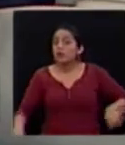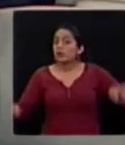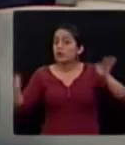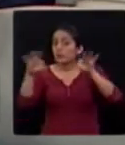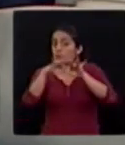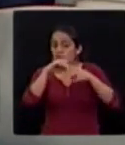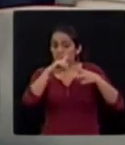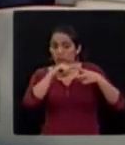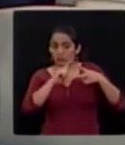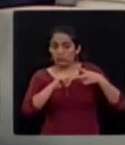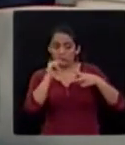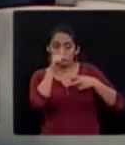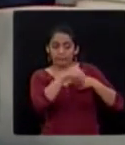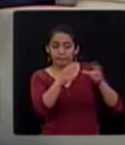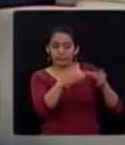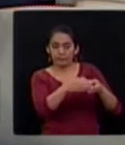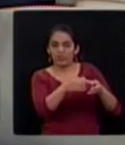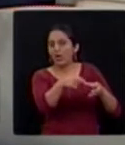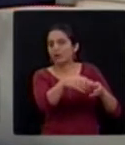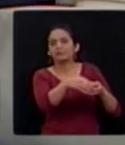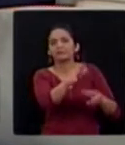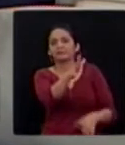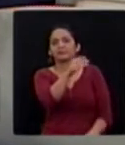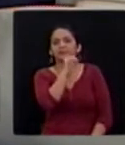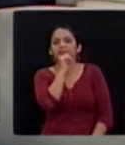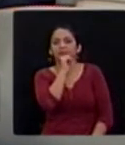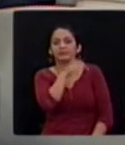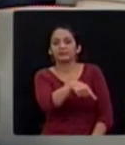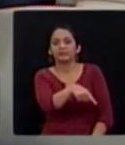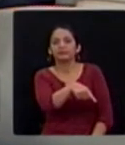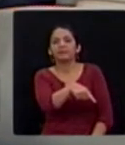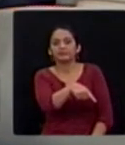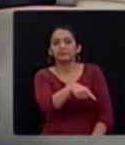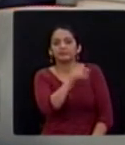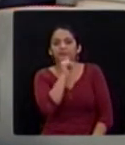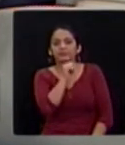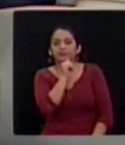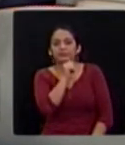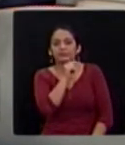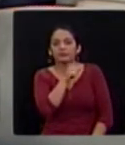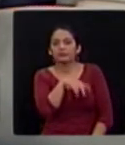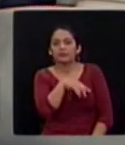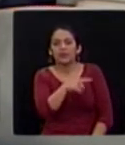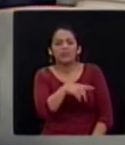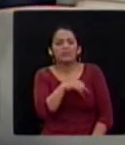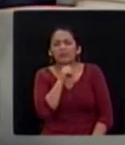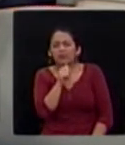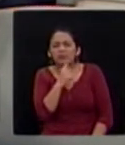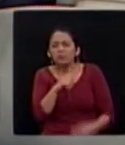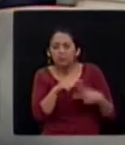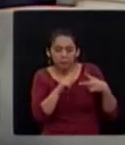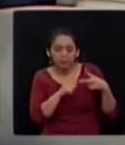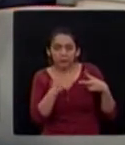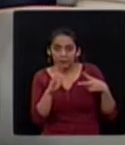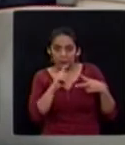tienen que tener dos características que lamentablemente no tiene la comisión creada por el presidente Moreno. Primero, tiene que ser totalmente independiente.